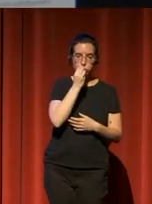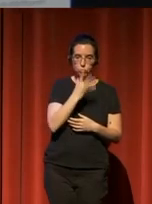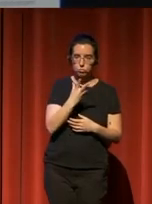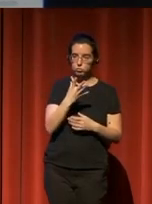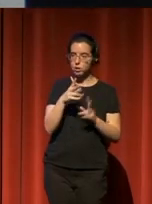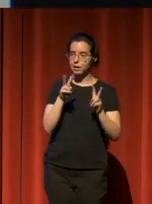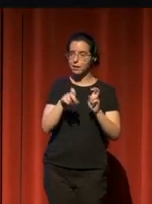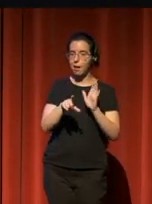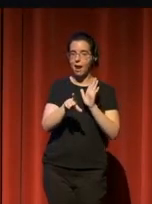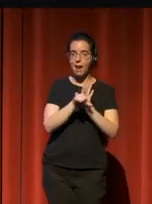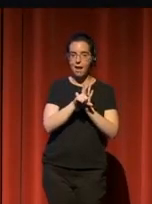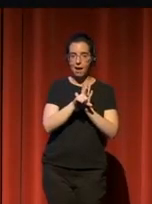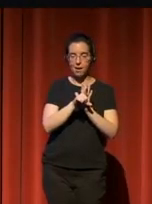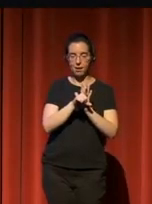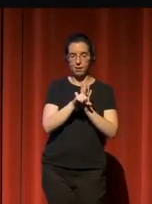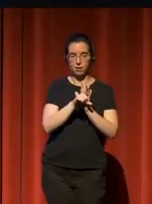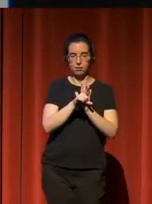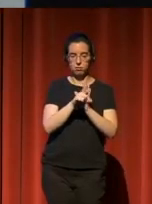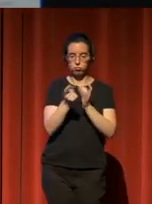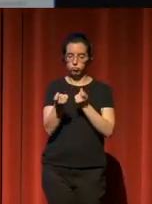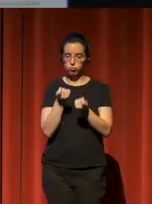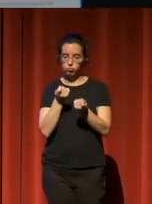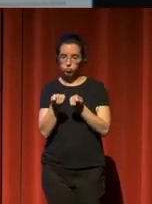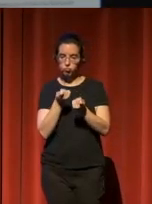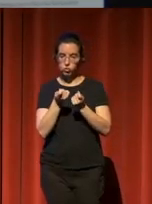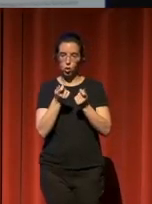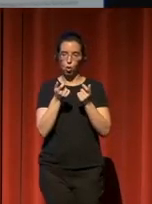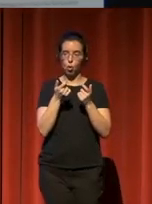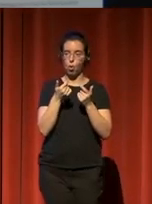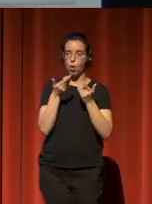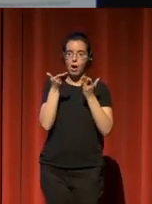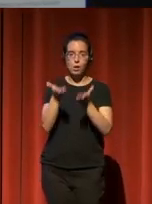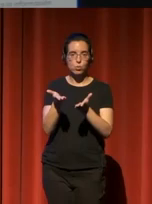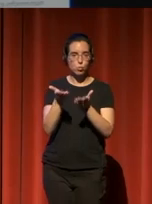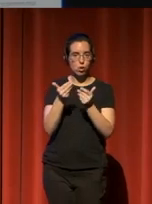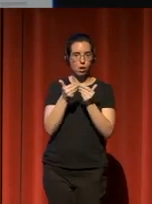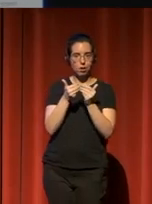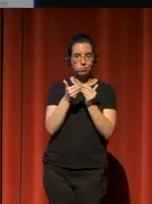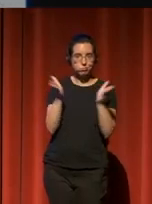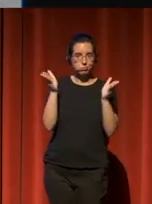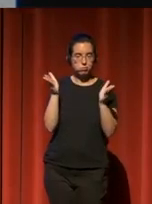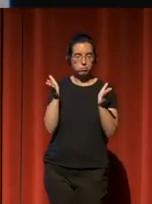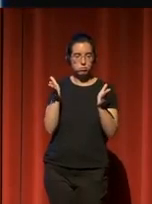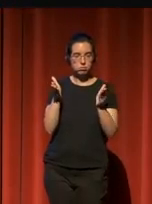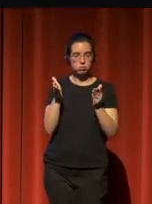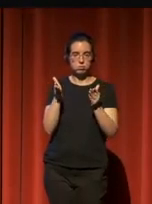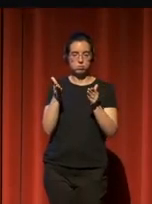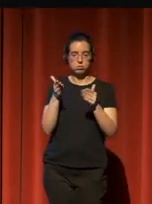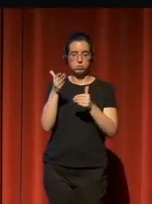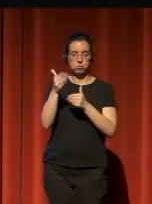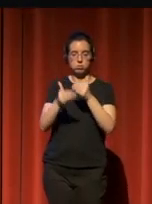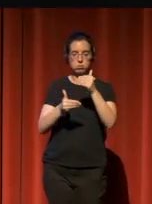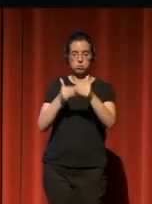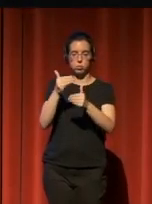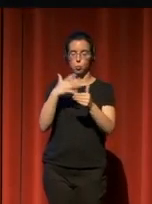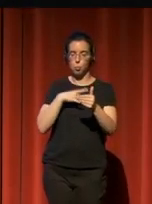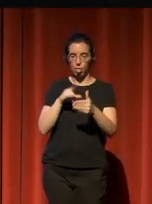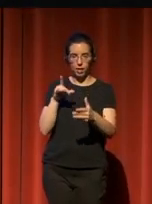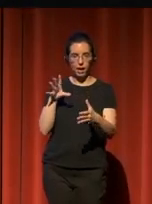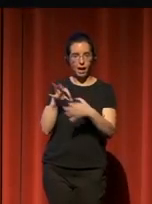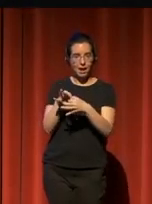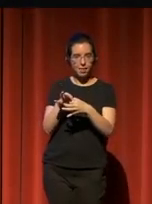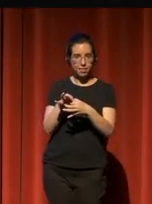como digamos un activo para abrir puertas eh eh Y generar alianzas para poder llevar a cabo